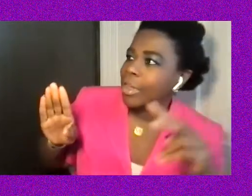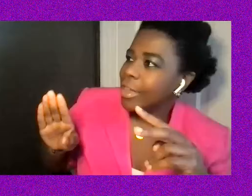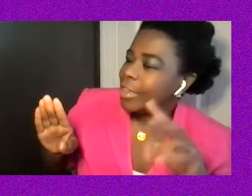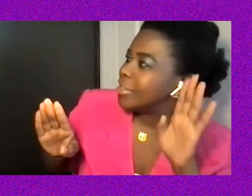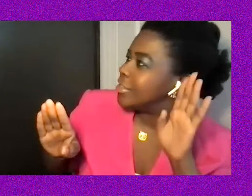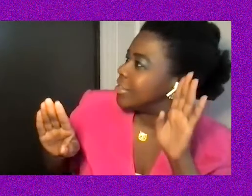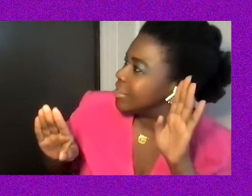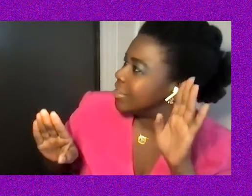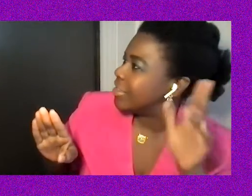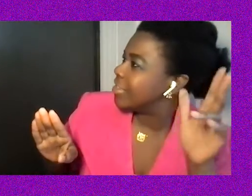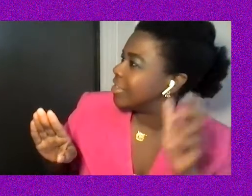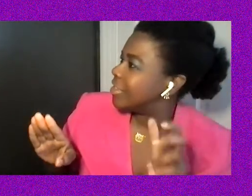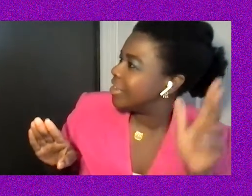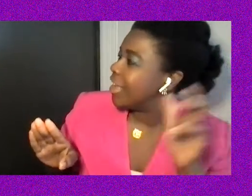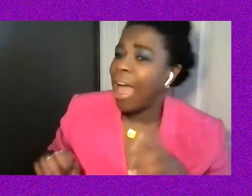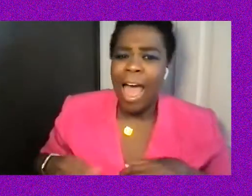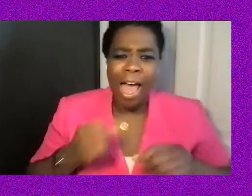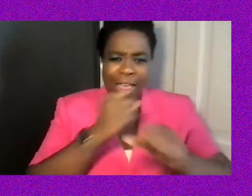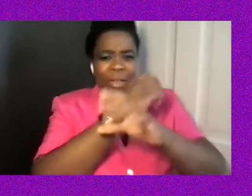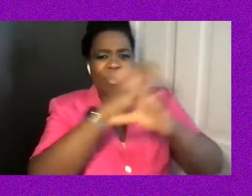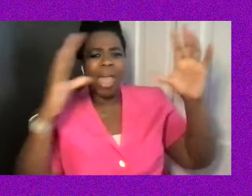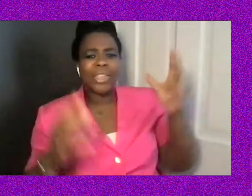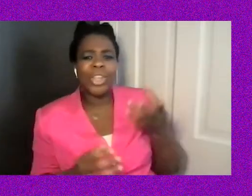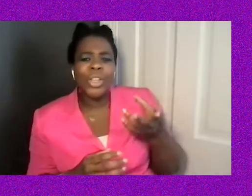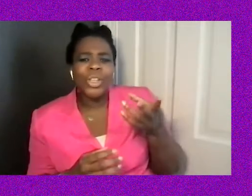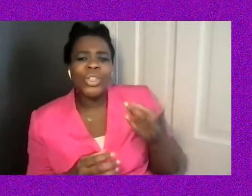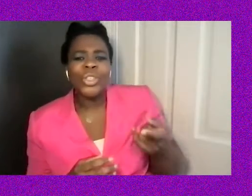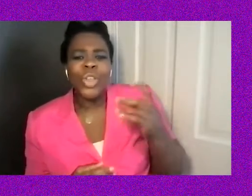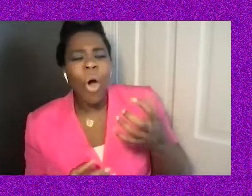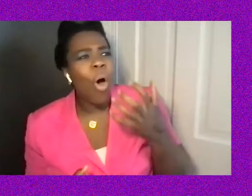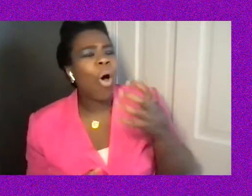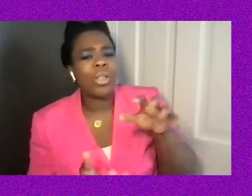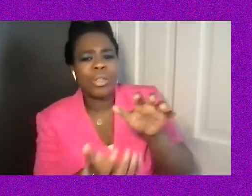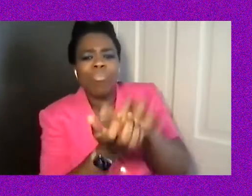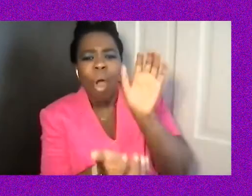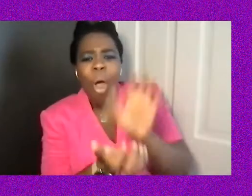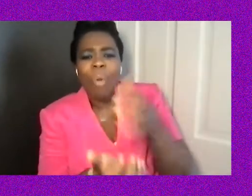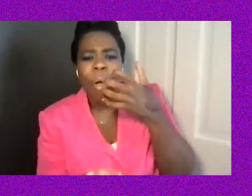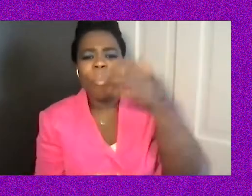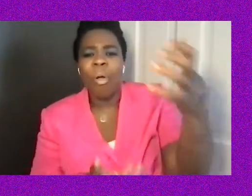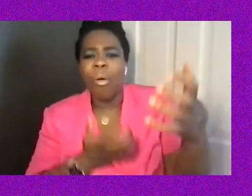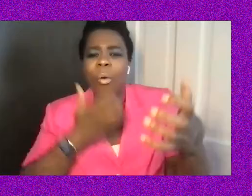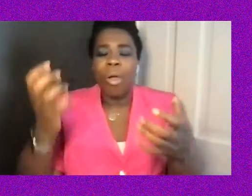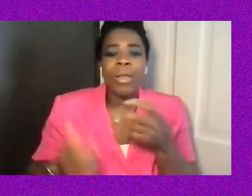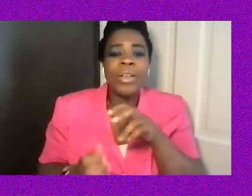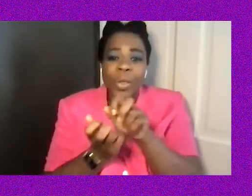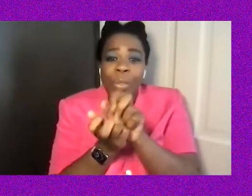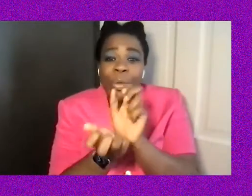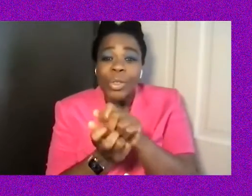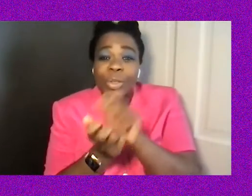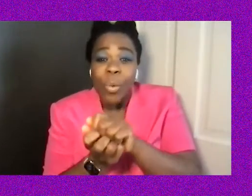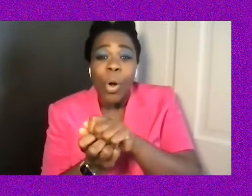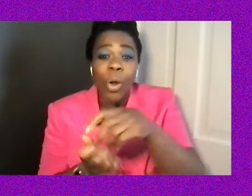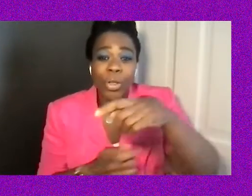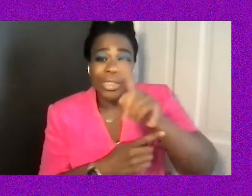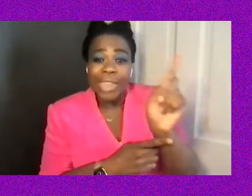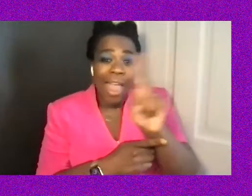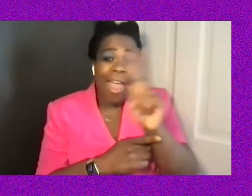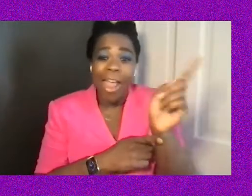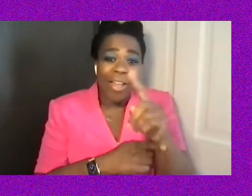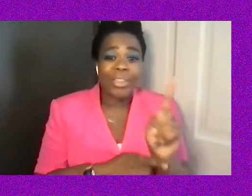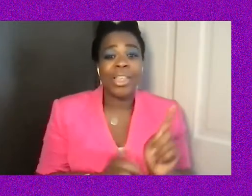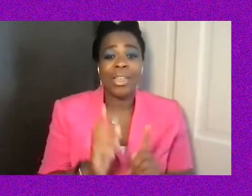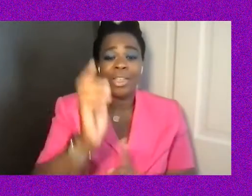su casa solamente para escuchar la música, y puede ser que los perros también están